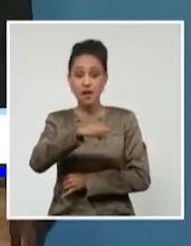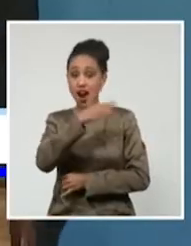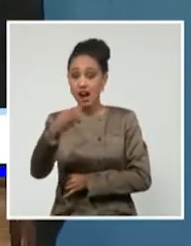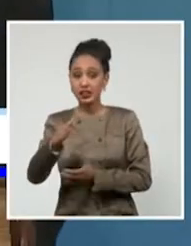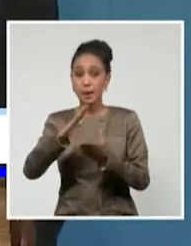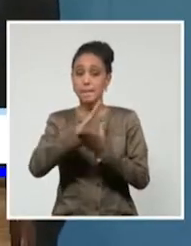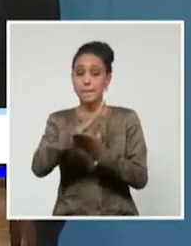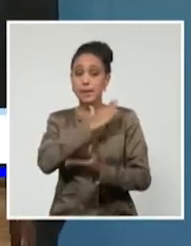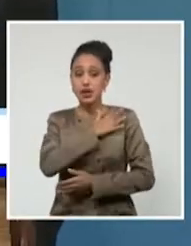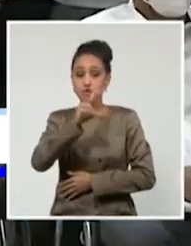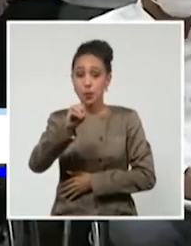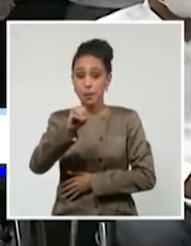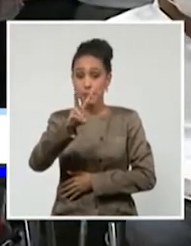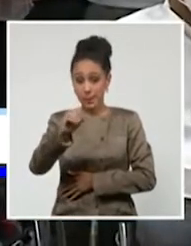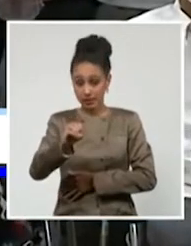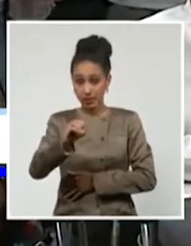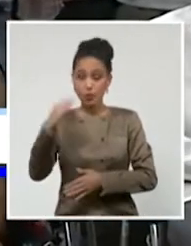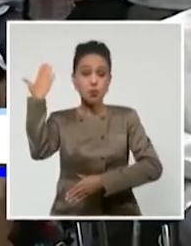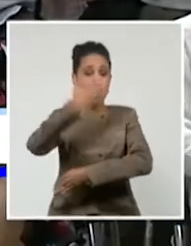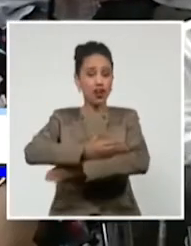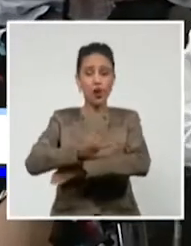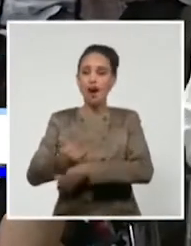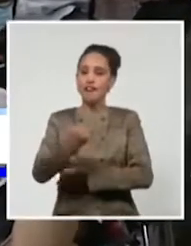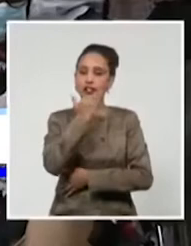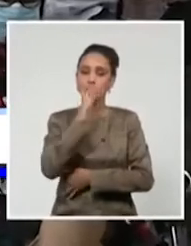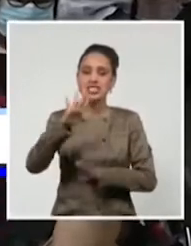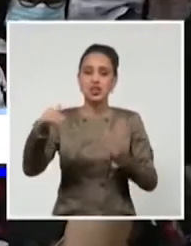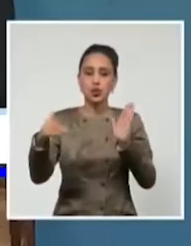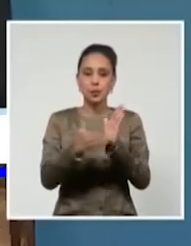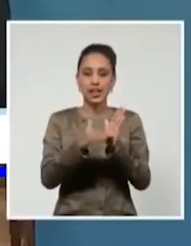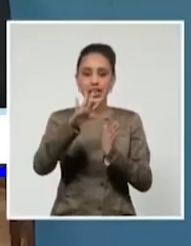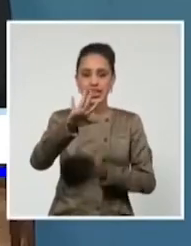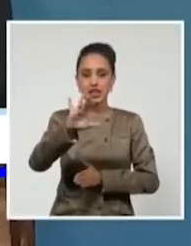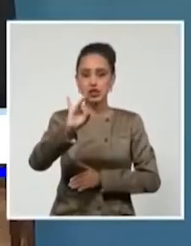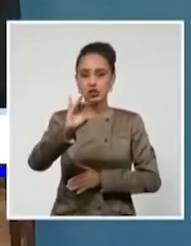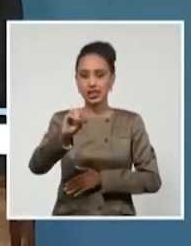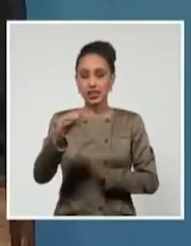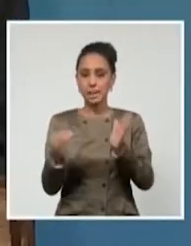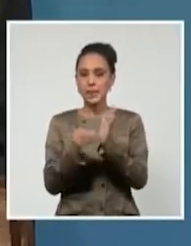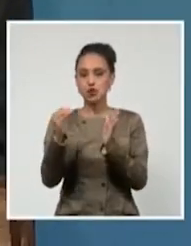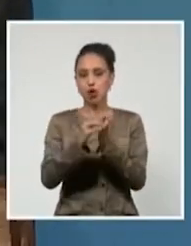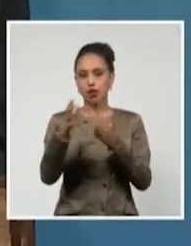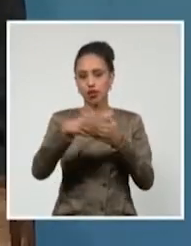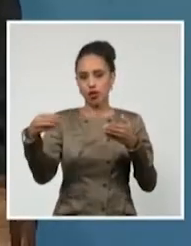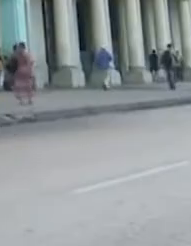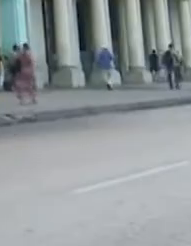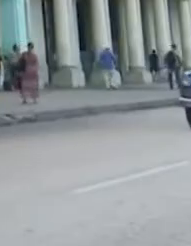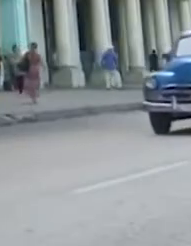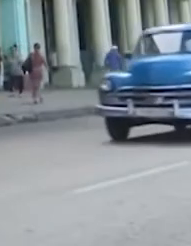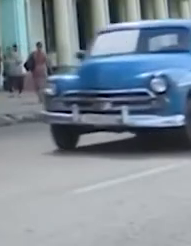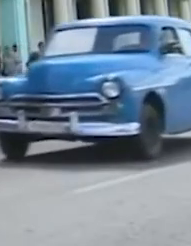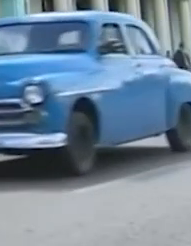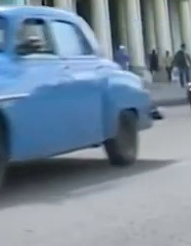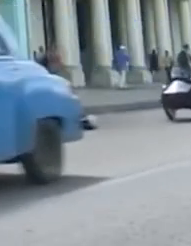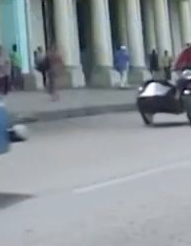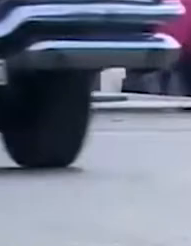Pero hay que recordar que Estados Unidos no impone sanciones, bloqueos y guerra híbrida debido a la existencia de un partido